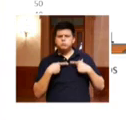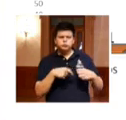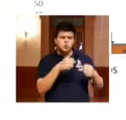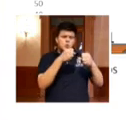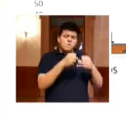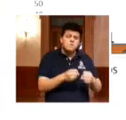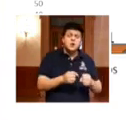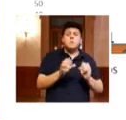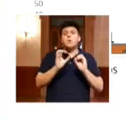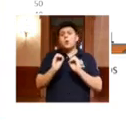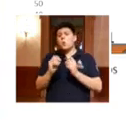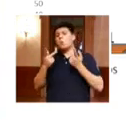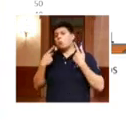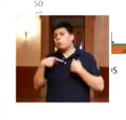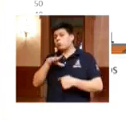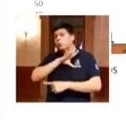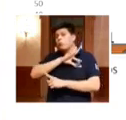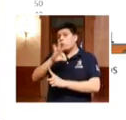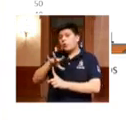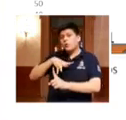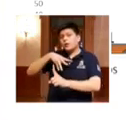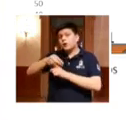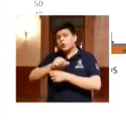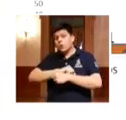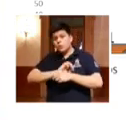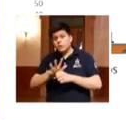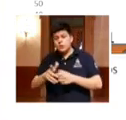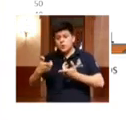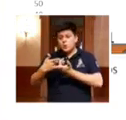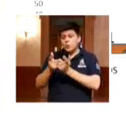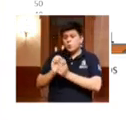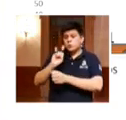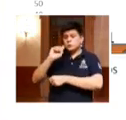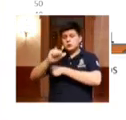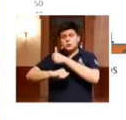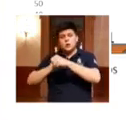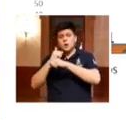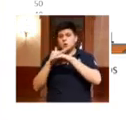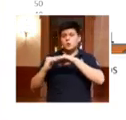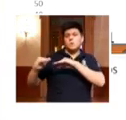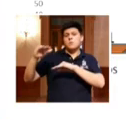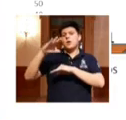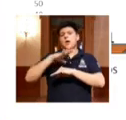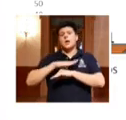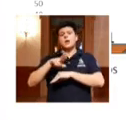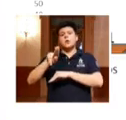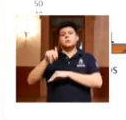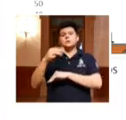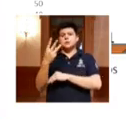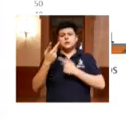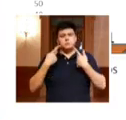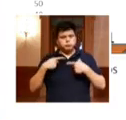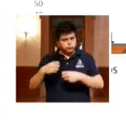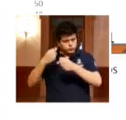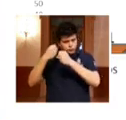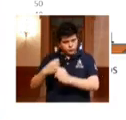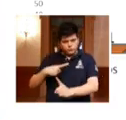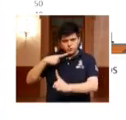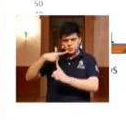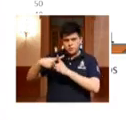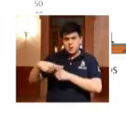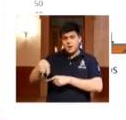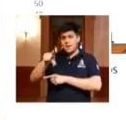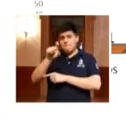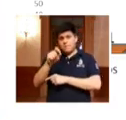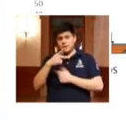o casos sospechosos. En el grupo de 60 años y más tenemos 83 casos confirmados y 20